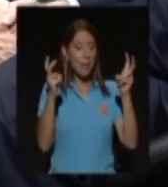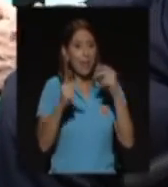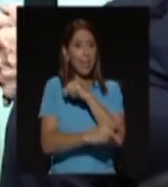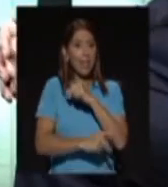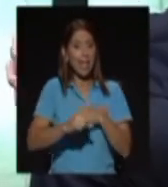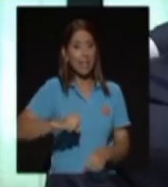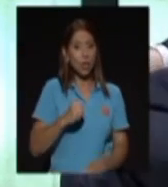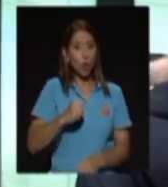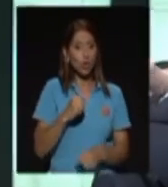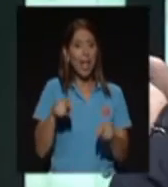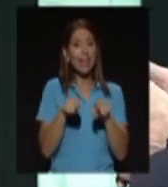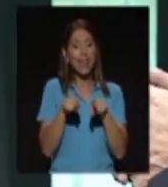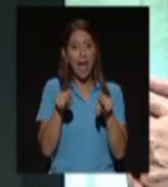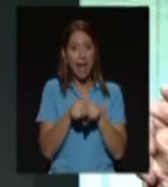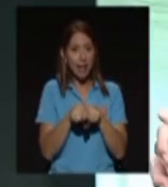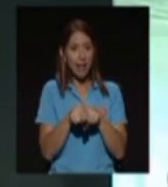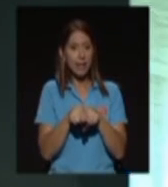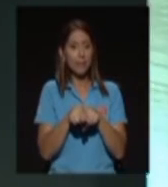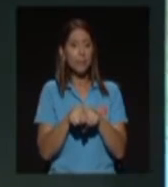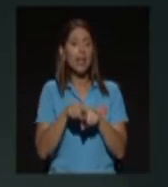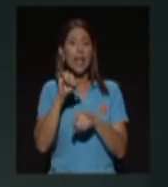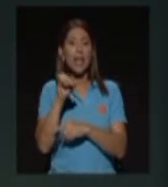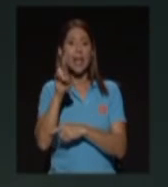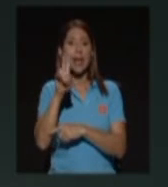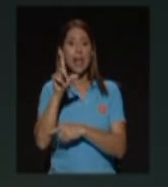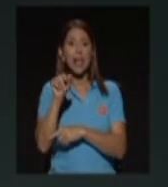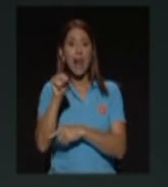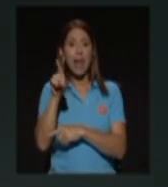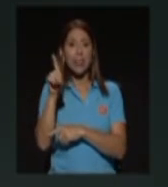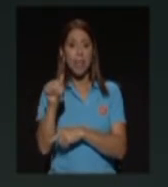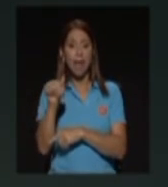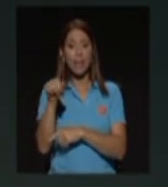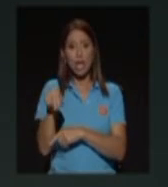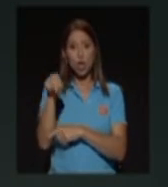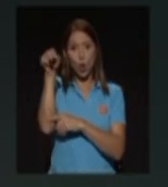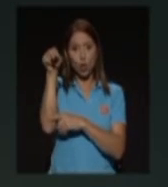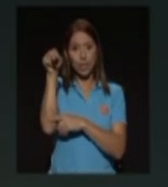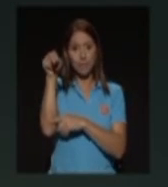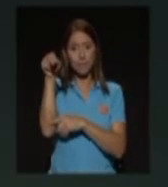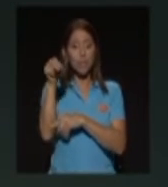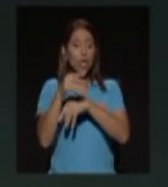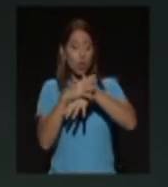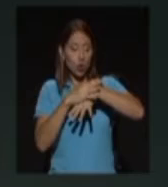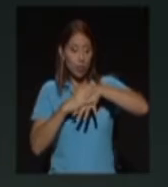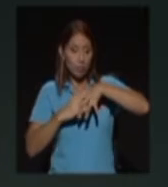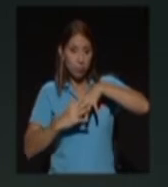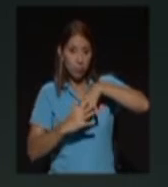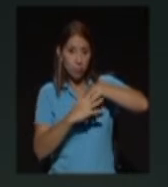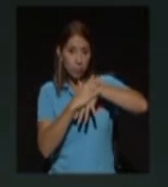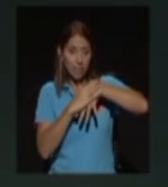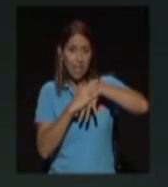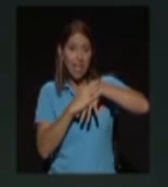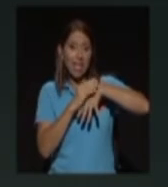sino el de Irlanda del Norte, donde la frontera entre Irlanda y la República